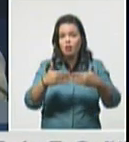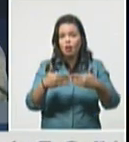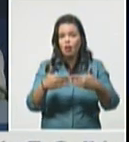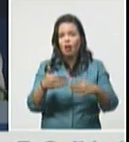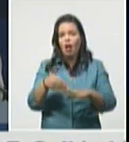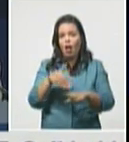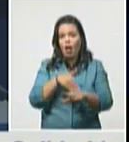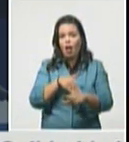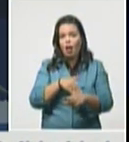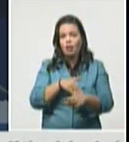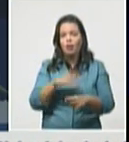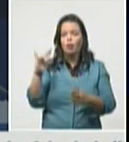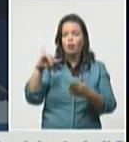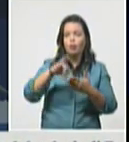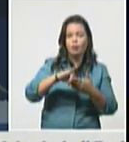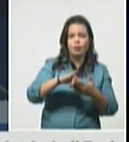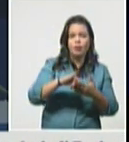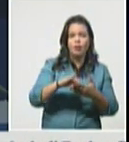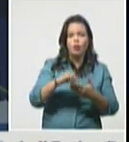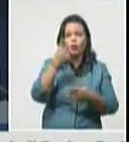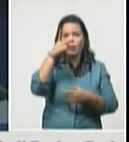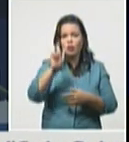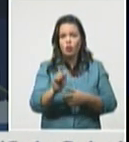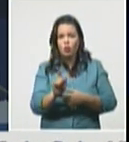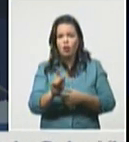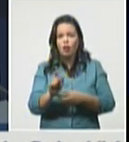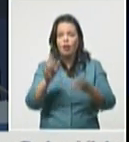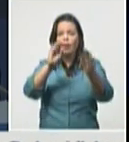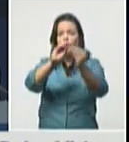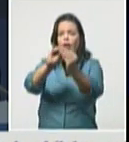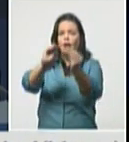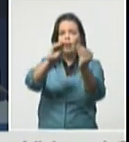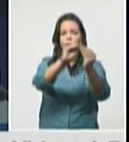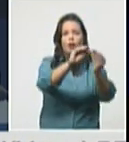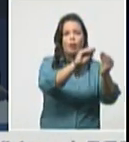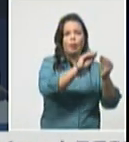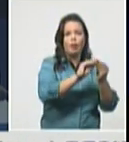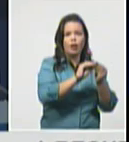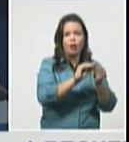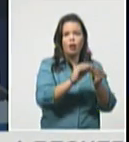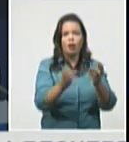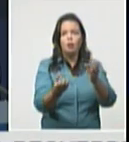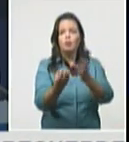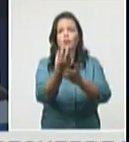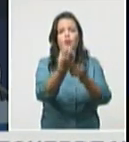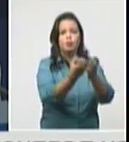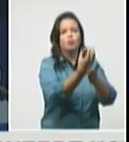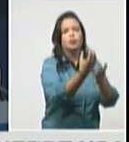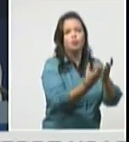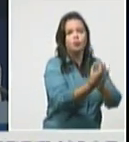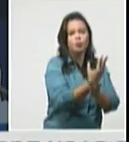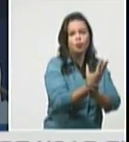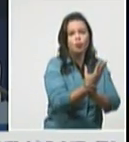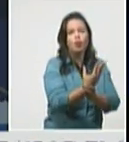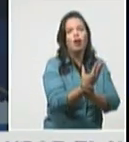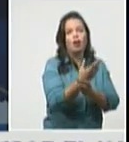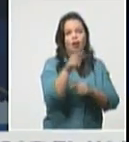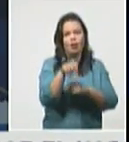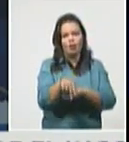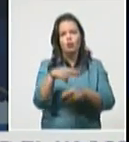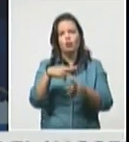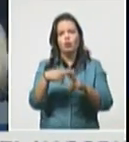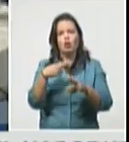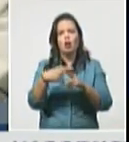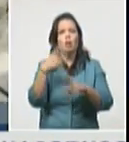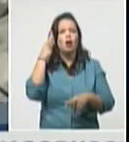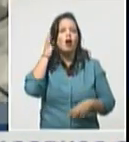otros y se establecía un foco. Está establecido también que cuando ya el número de casos contagiados en